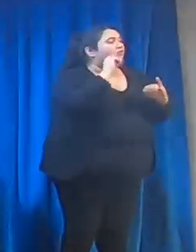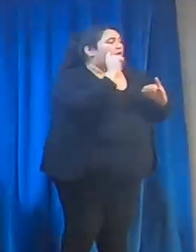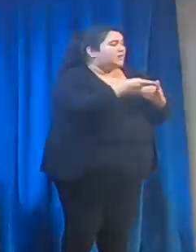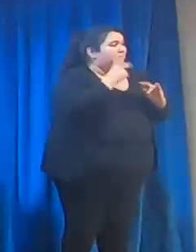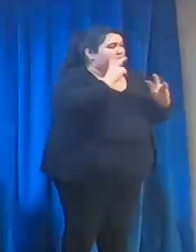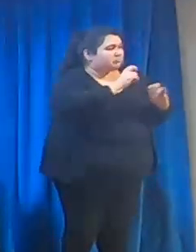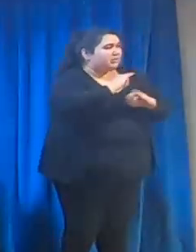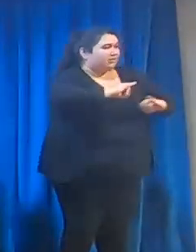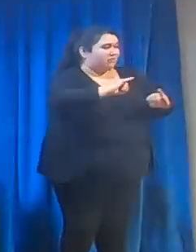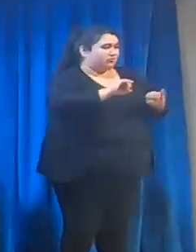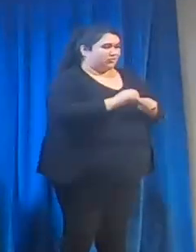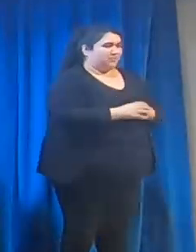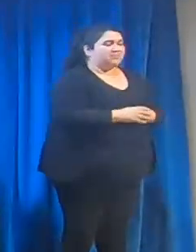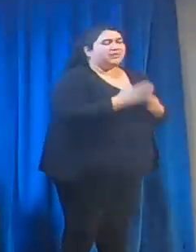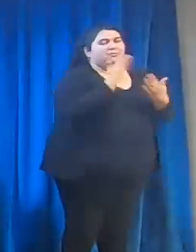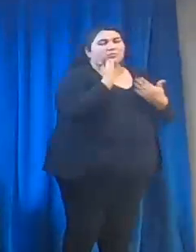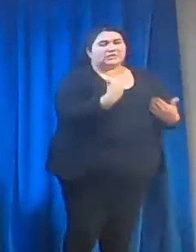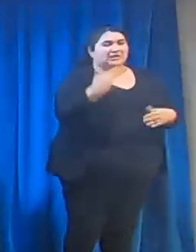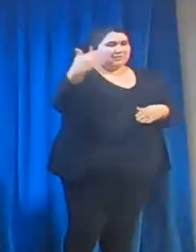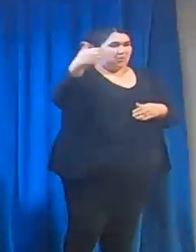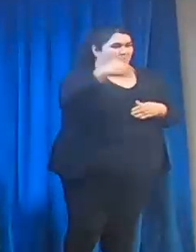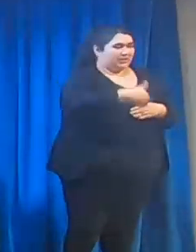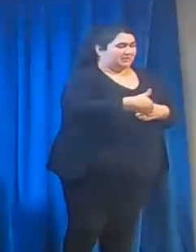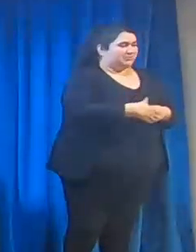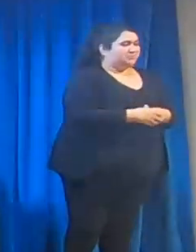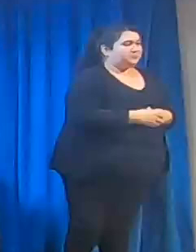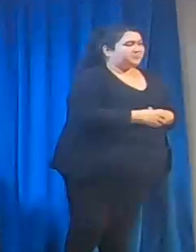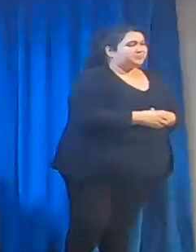Bueno, muchas gracias María por venir.